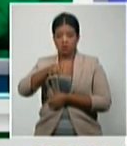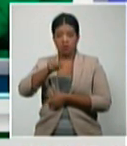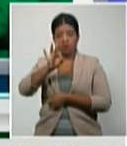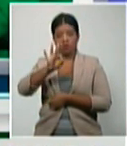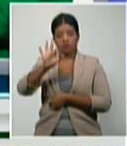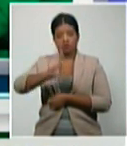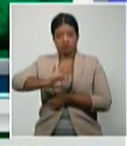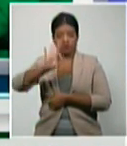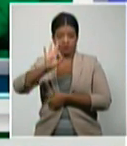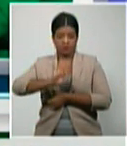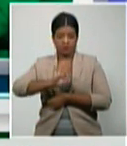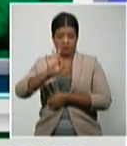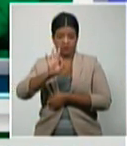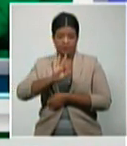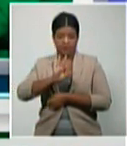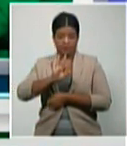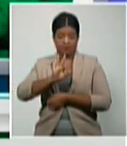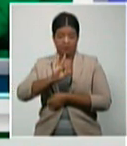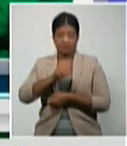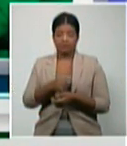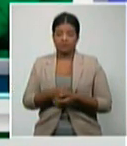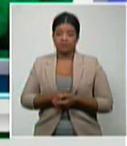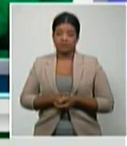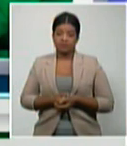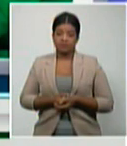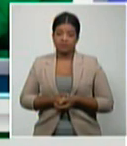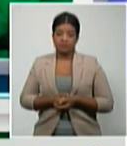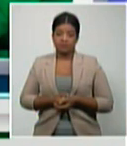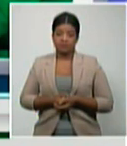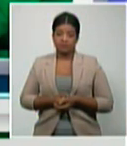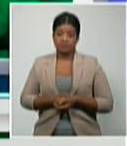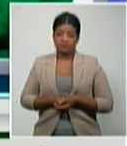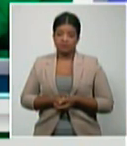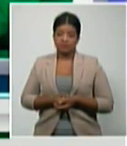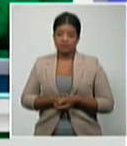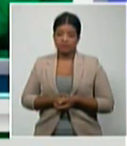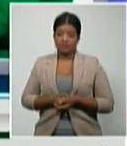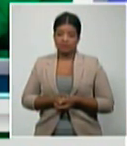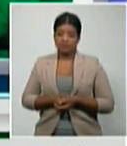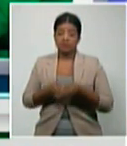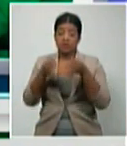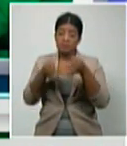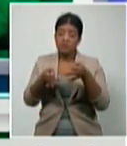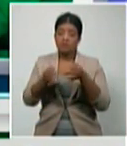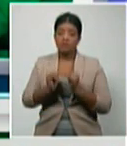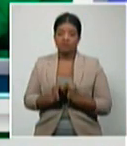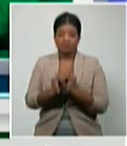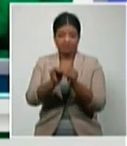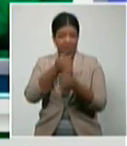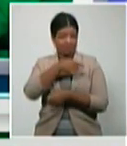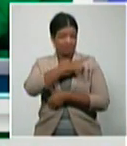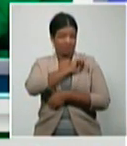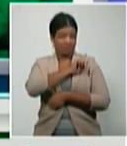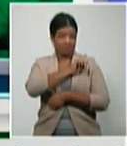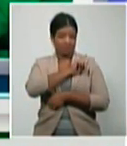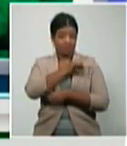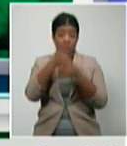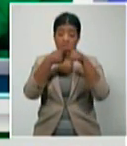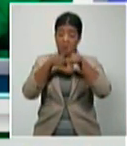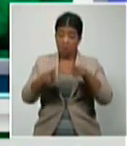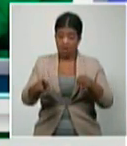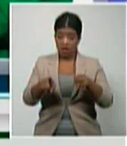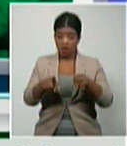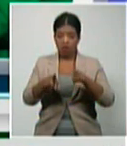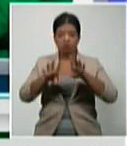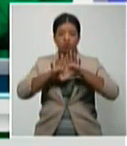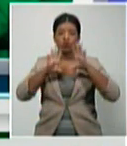6,8%. Realmente ese fue en el día de ayer. Sin embargo, en el acumulado, el